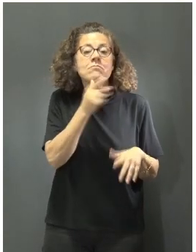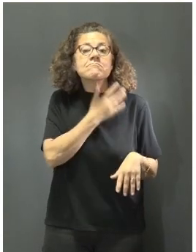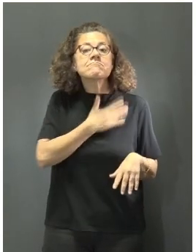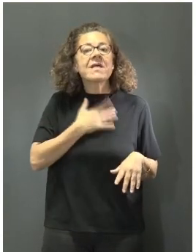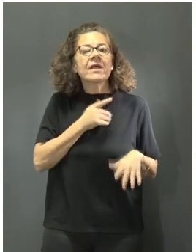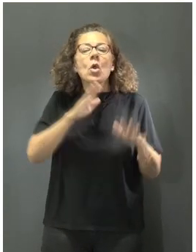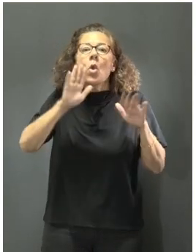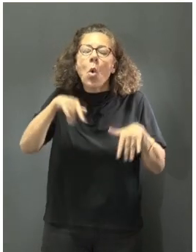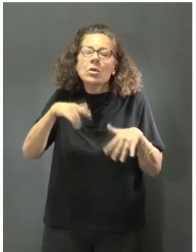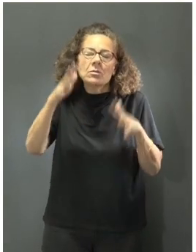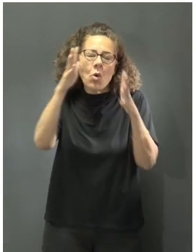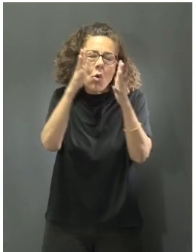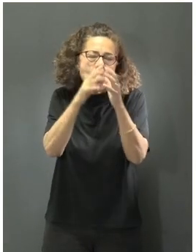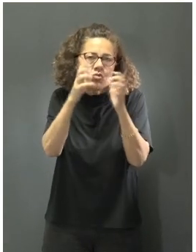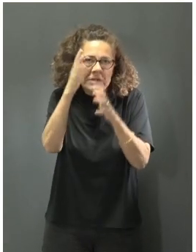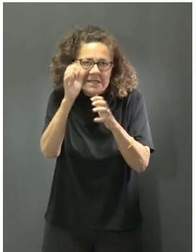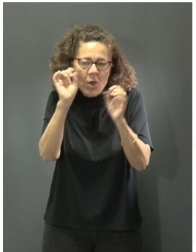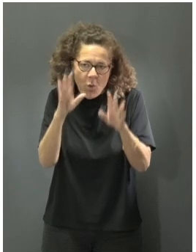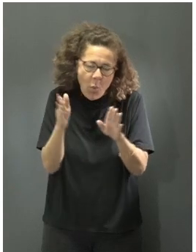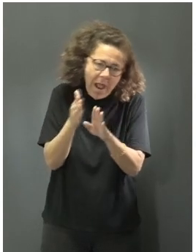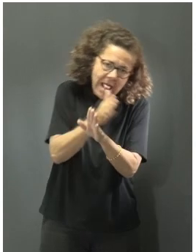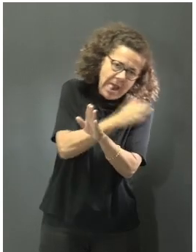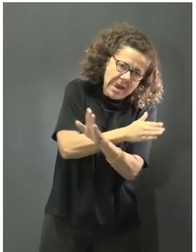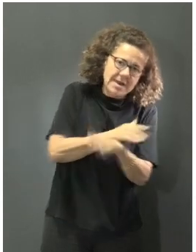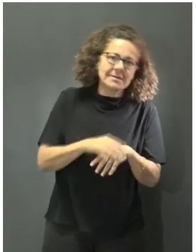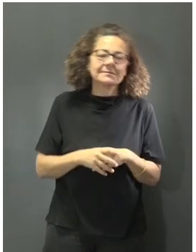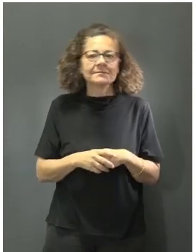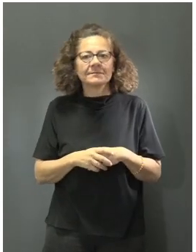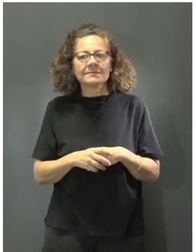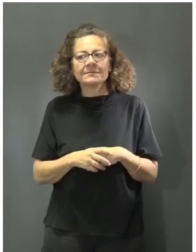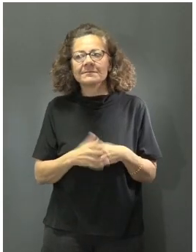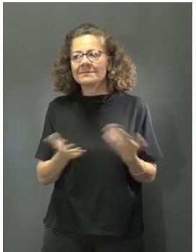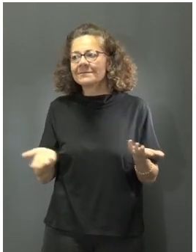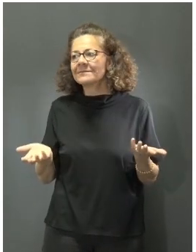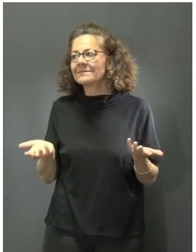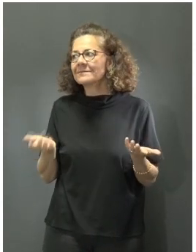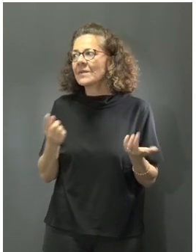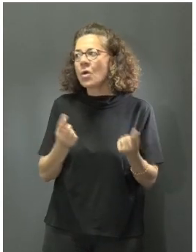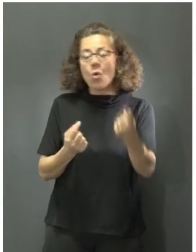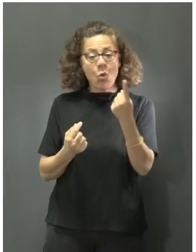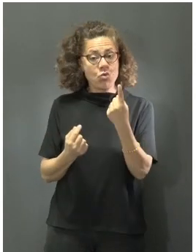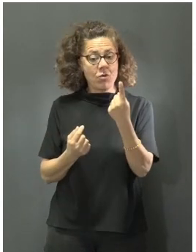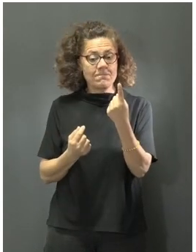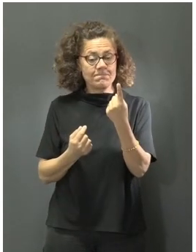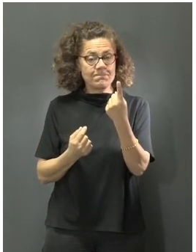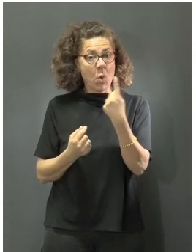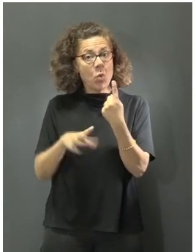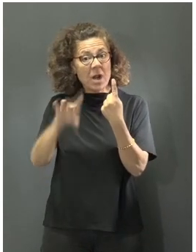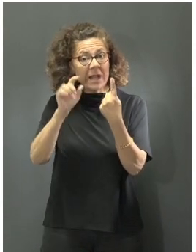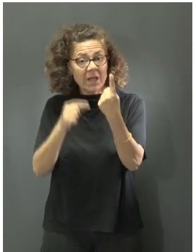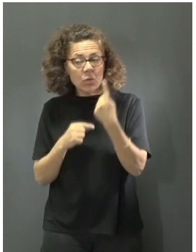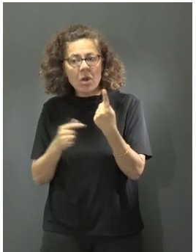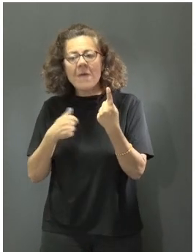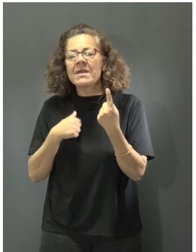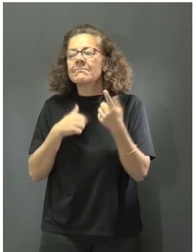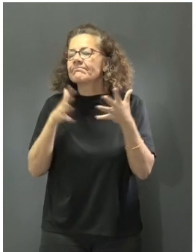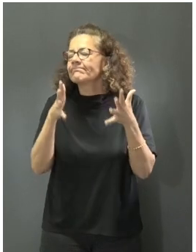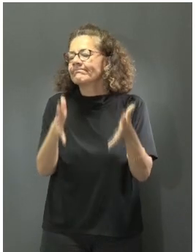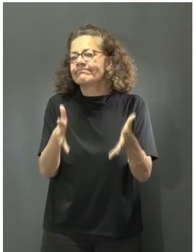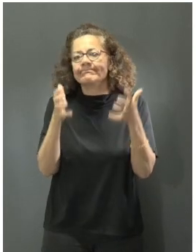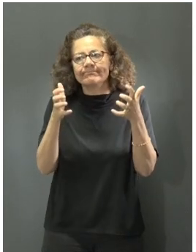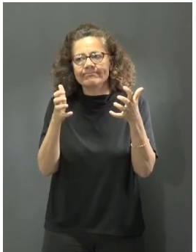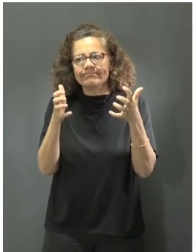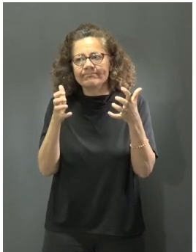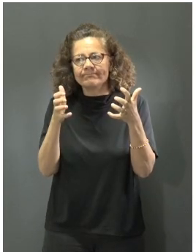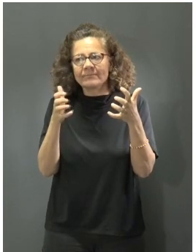deseo para que no seas menos que los demás. Uf, qué difícil. Uno, solo puedes elegir uno. Hombre, a mí me encantaría... Te lo pedí